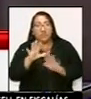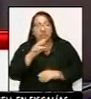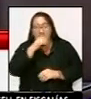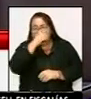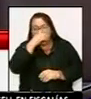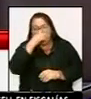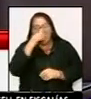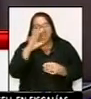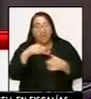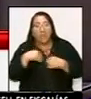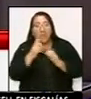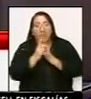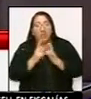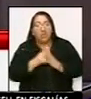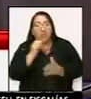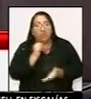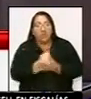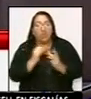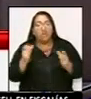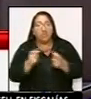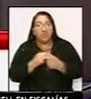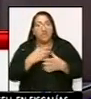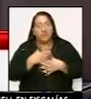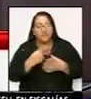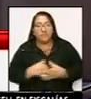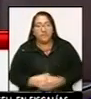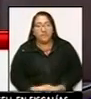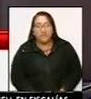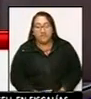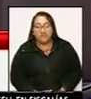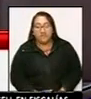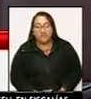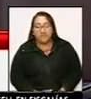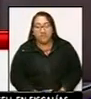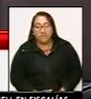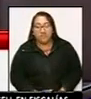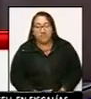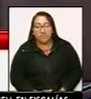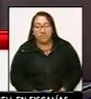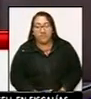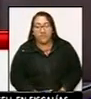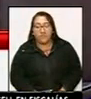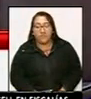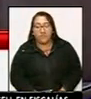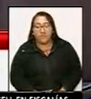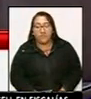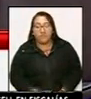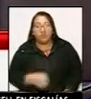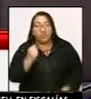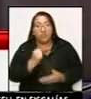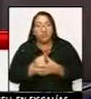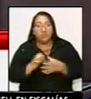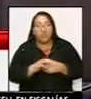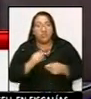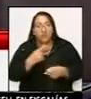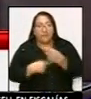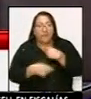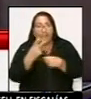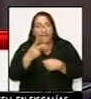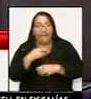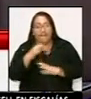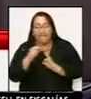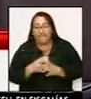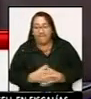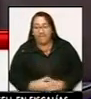3595 ya tiene un dictamen aprobado en la Comisión de Salud, aprobado por unanimidad, pero hasta estos momentos, en vez de ver este